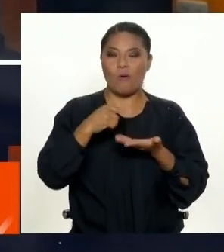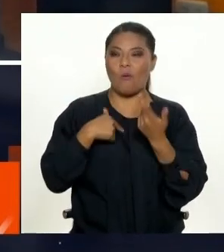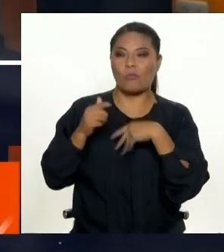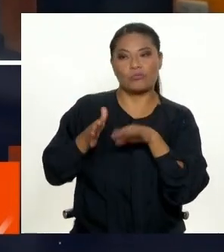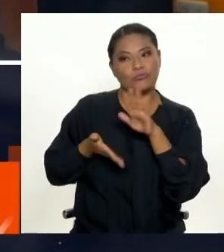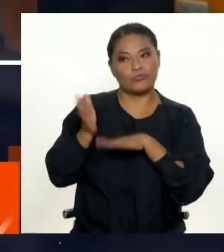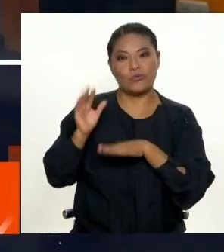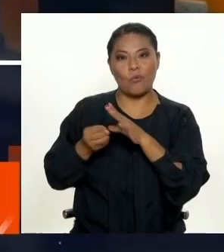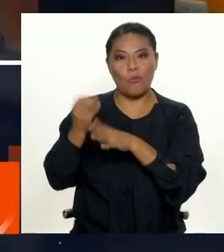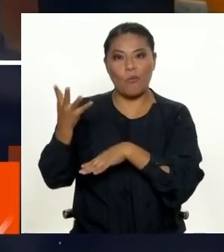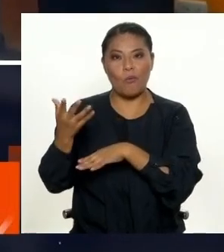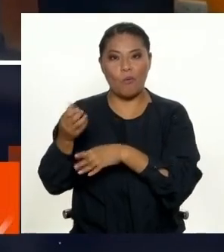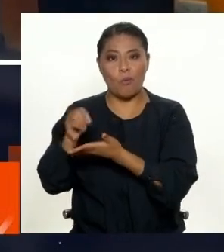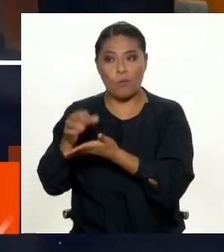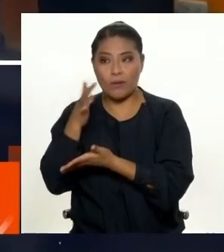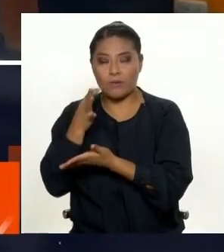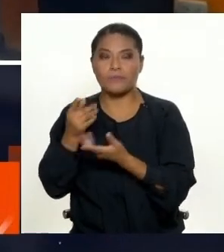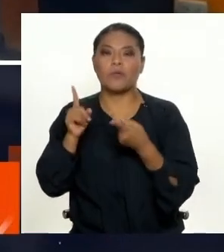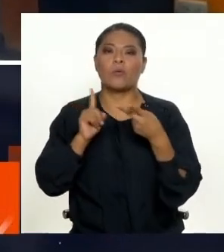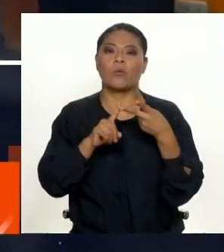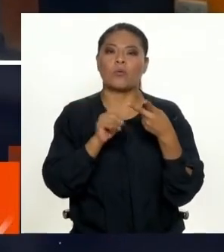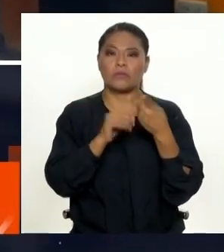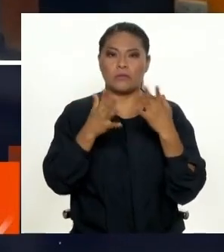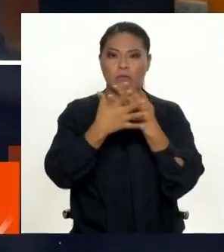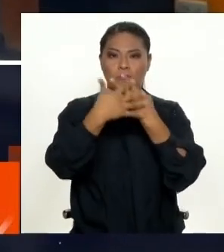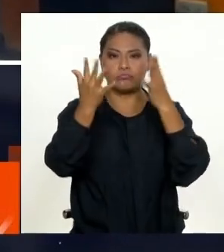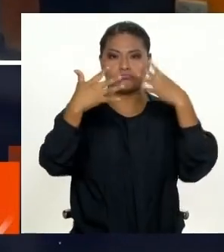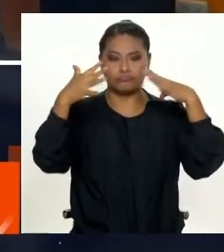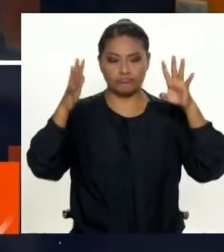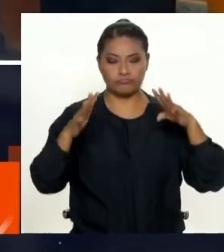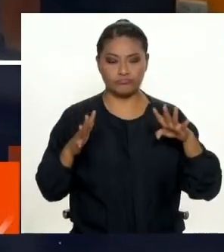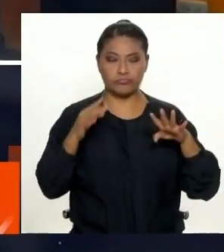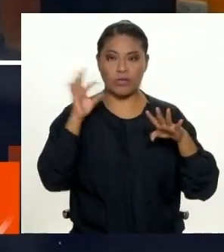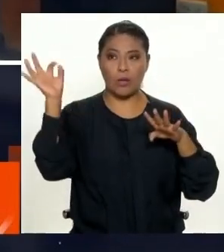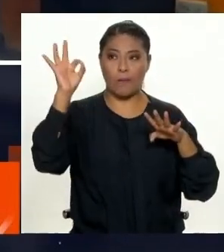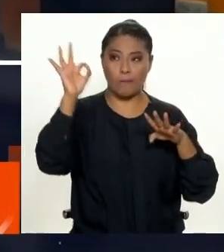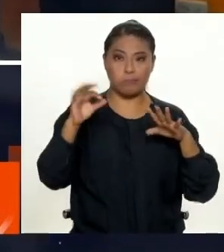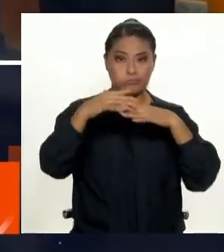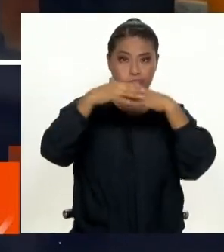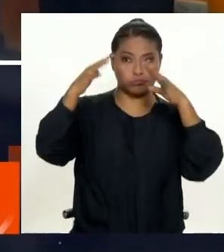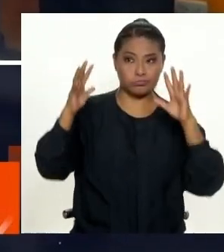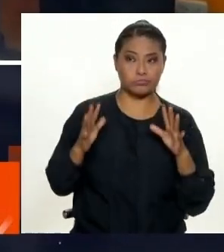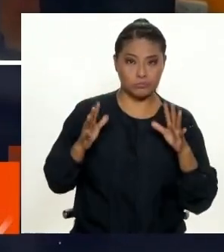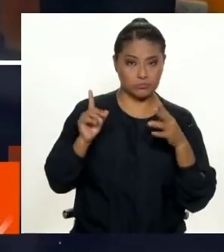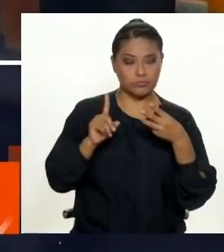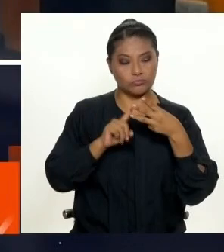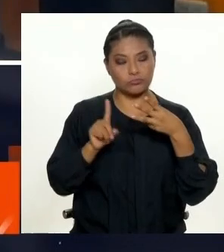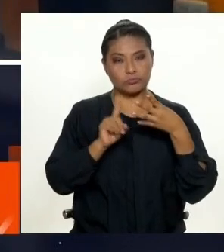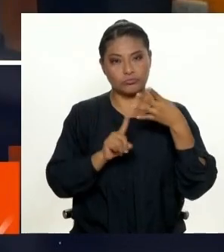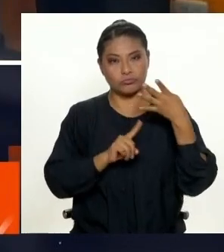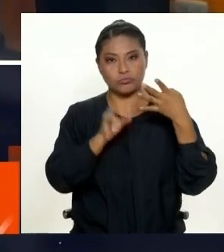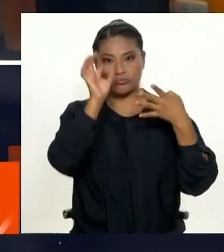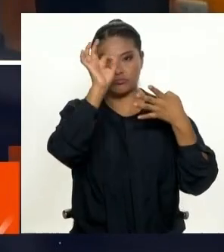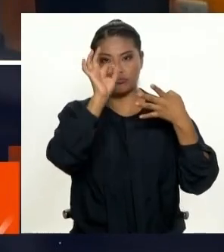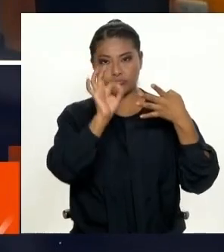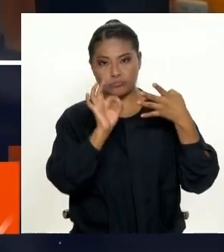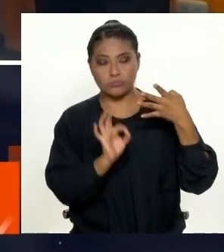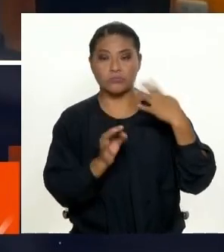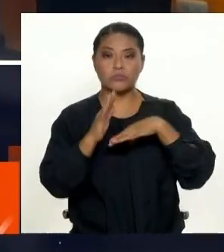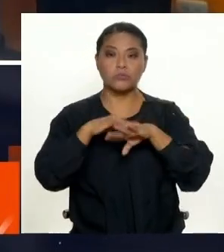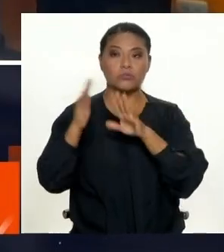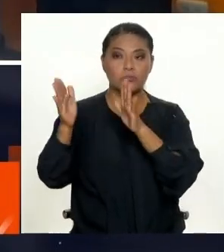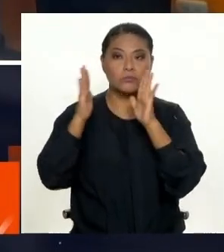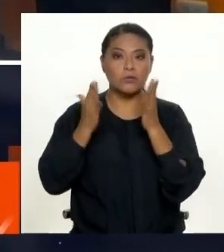cuentan con mosqueteros, y finalmente poder verificar cuáles son los procedimientos y protocolos de atención que están recibiendo estos